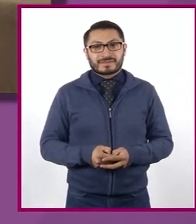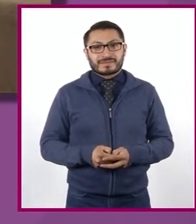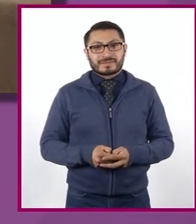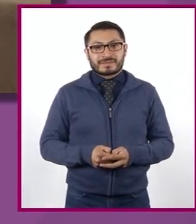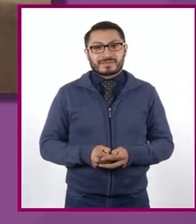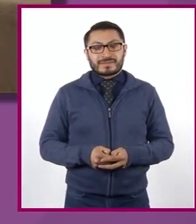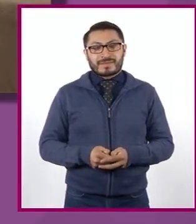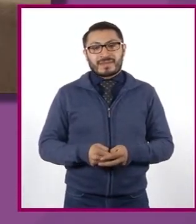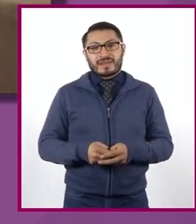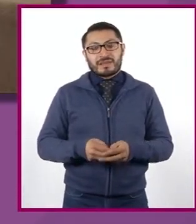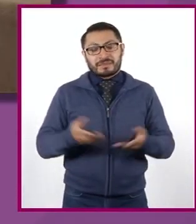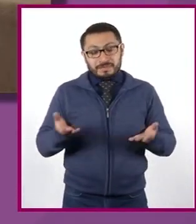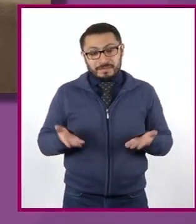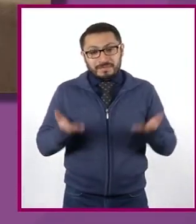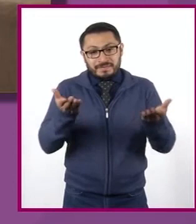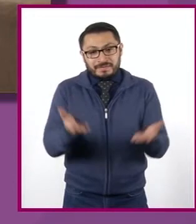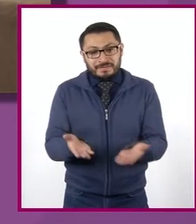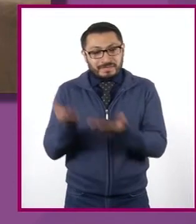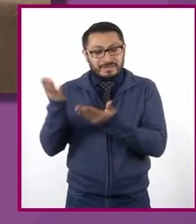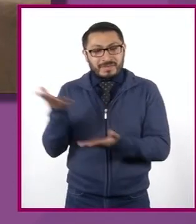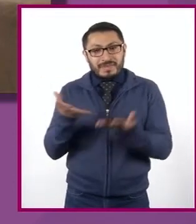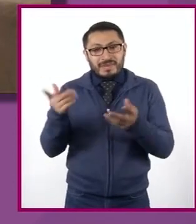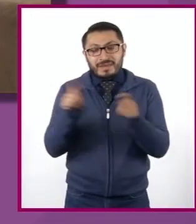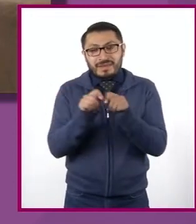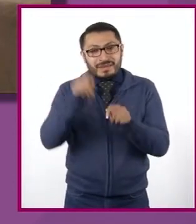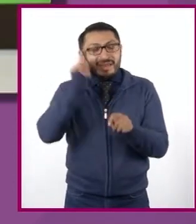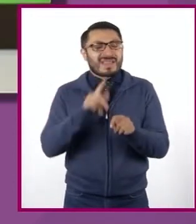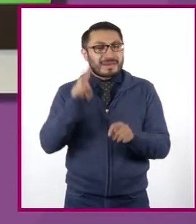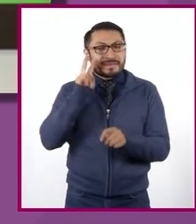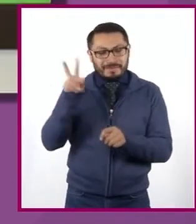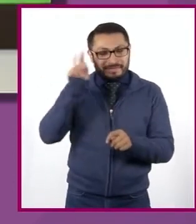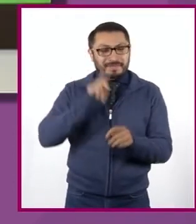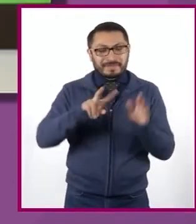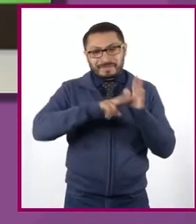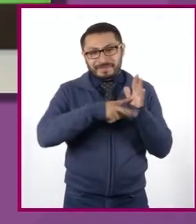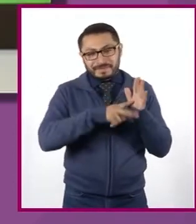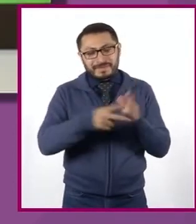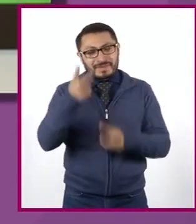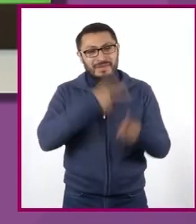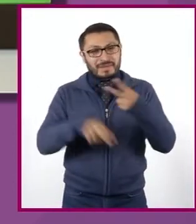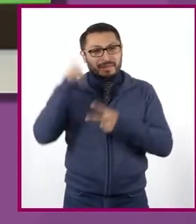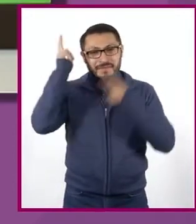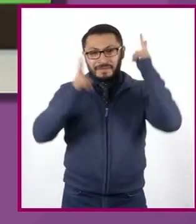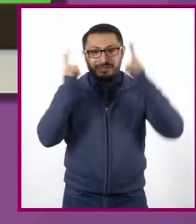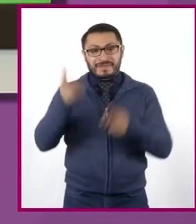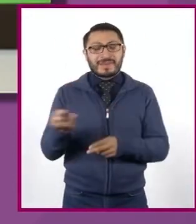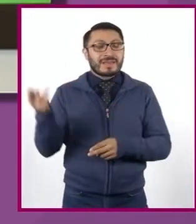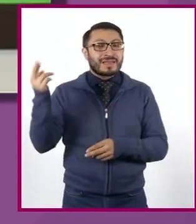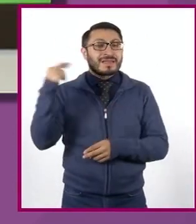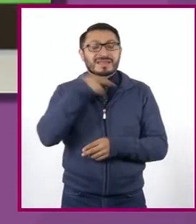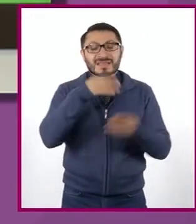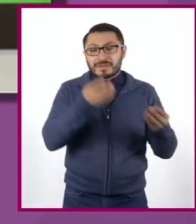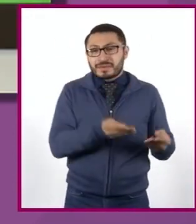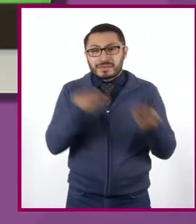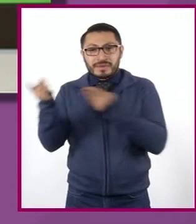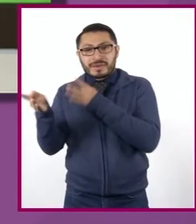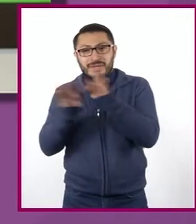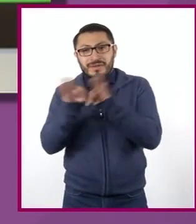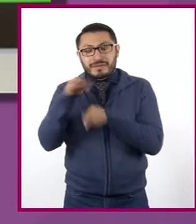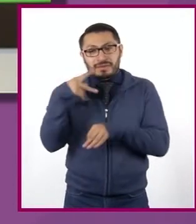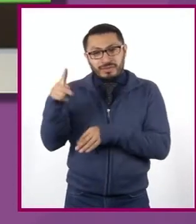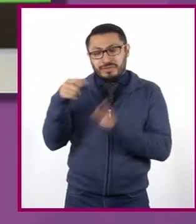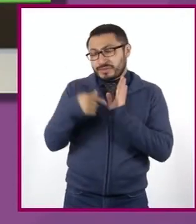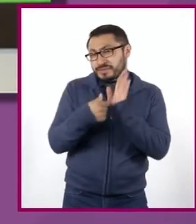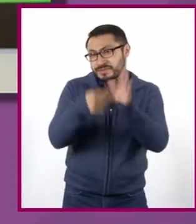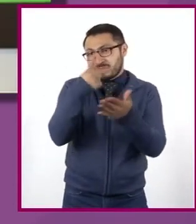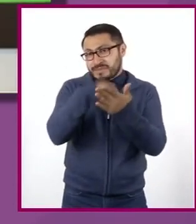Esta maqueta la hizo mi tía. Verán, ella es arquitecta. Vino de visita y en unos minutos se la llevará a su trabajo donde presentará su proyecto